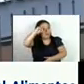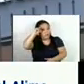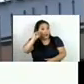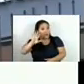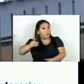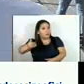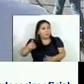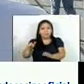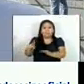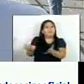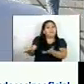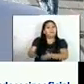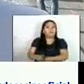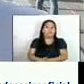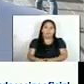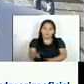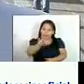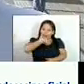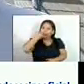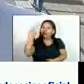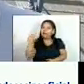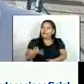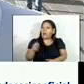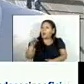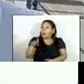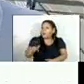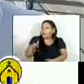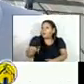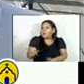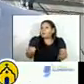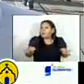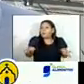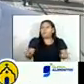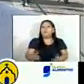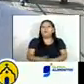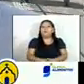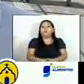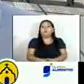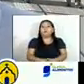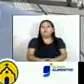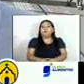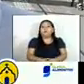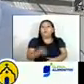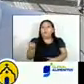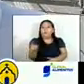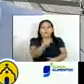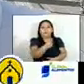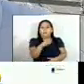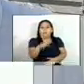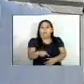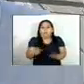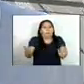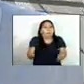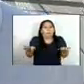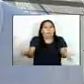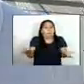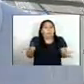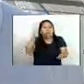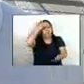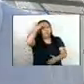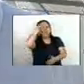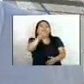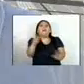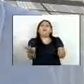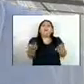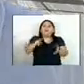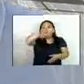de su periodo. La mera verdad es que ahorita, ahorita, la mayoría de los salvadoreños no sabe qué es lo